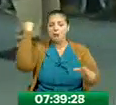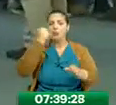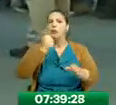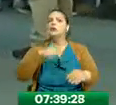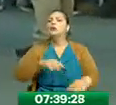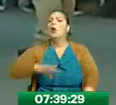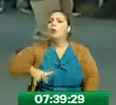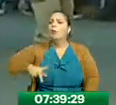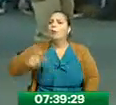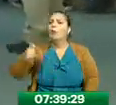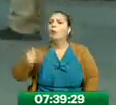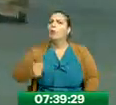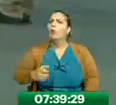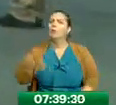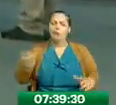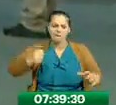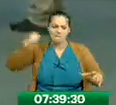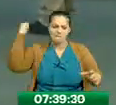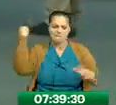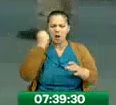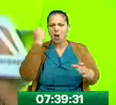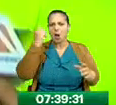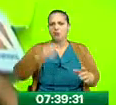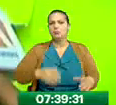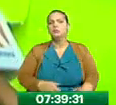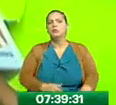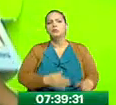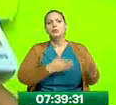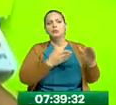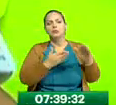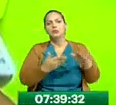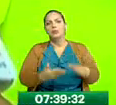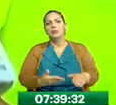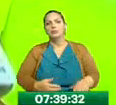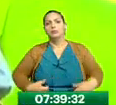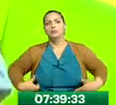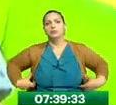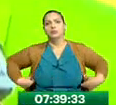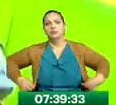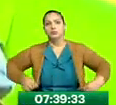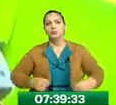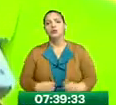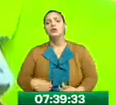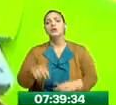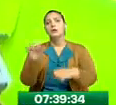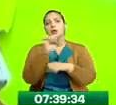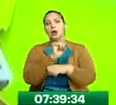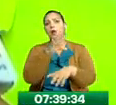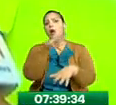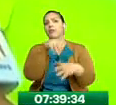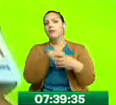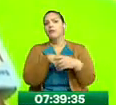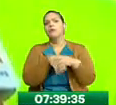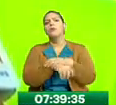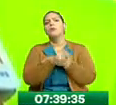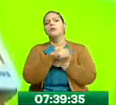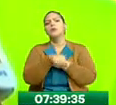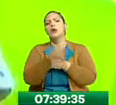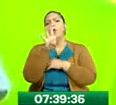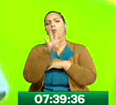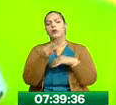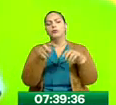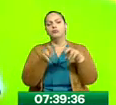personas, lo que hemos podido levantar información, son cuatro personas que se encontraban en el interior del vehículo. Entonces, al